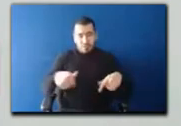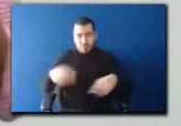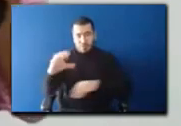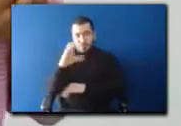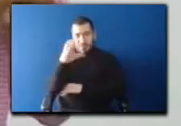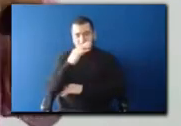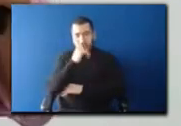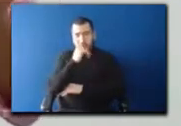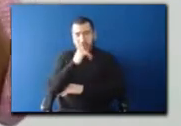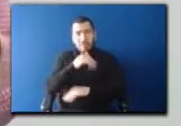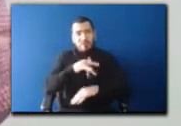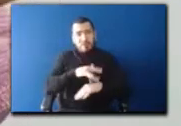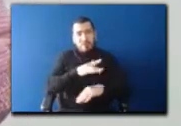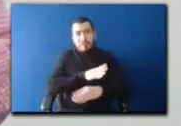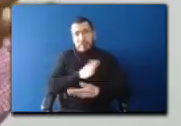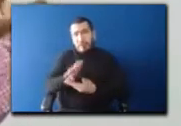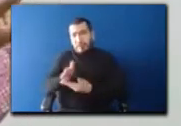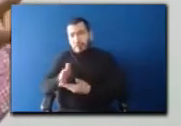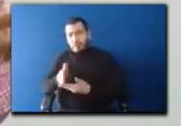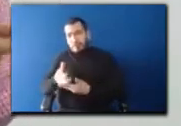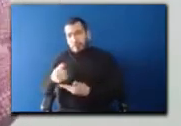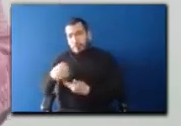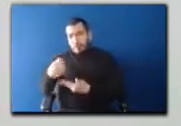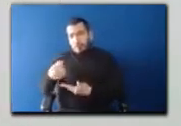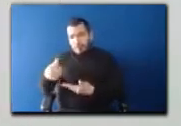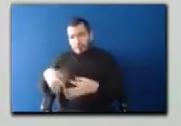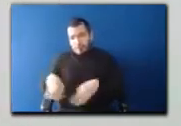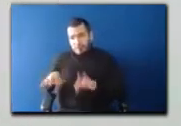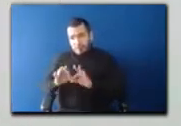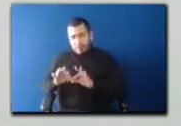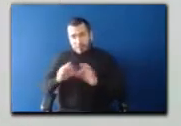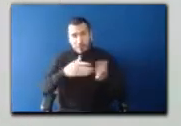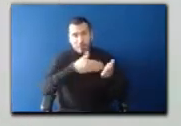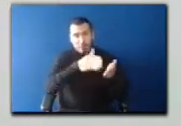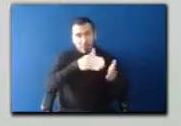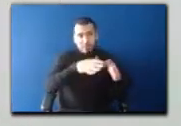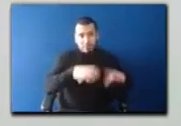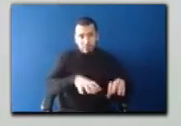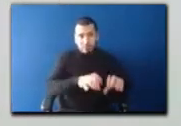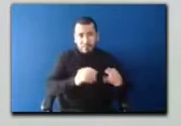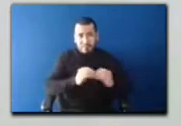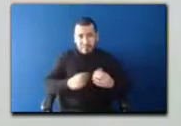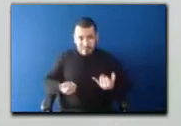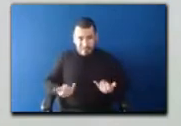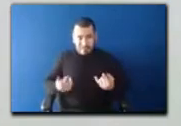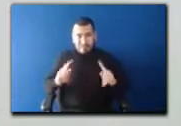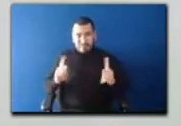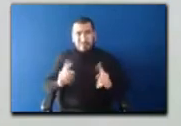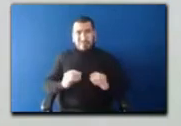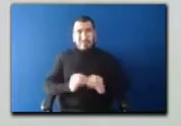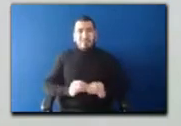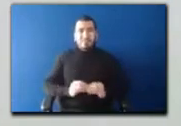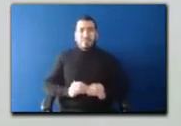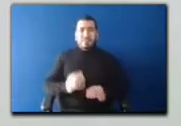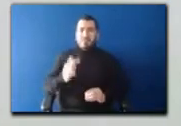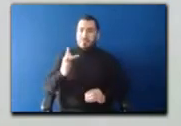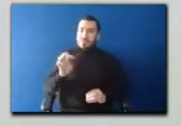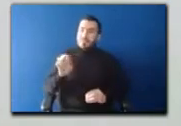ir a una comisionista de bolsa con montos grandes para que fuera importante. Hoy ya no. Comprar un TES, por ejemplo. Todo el mundo habla de